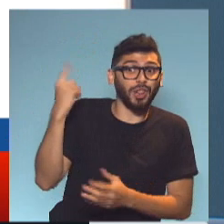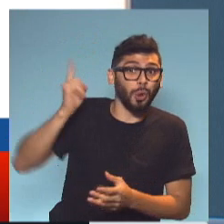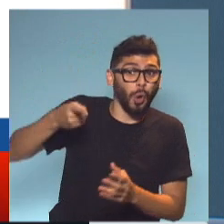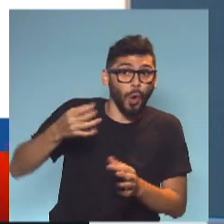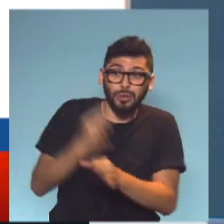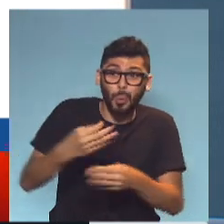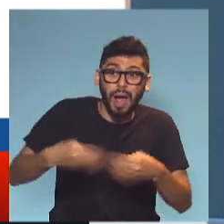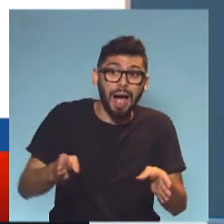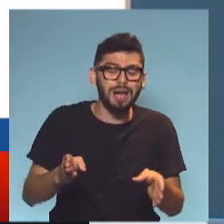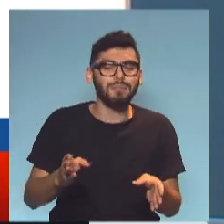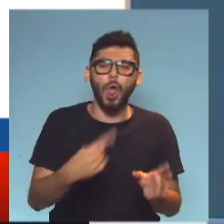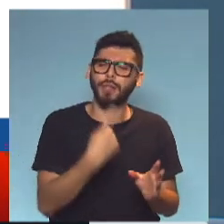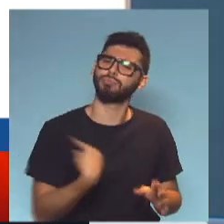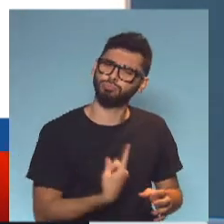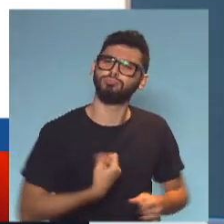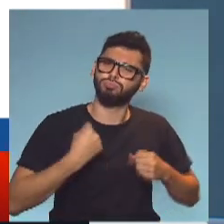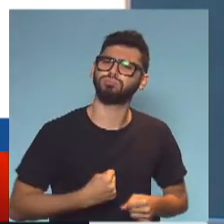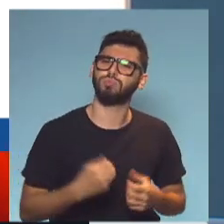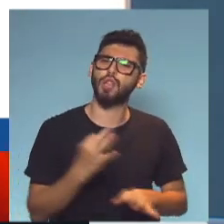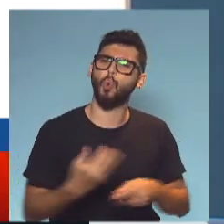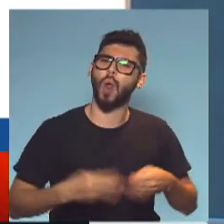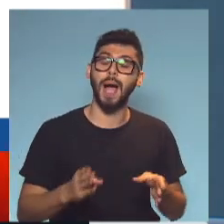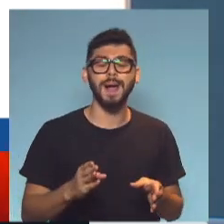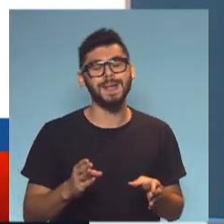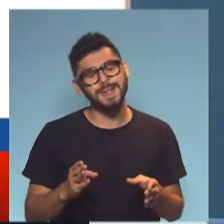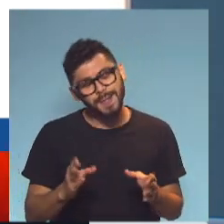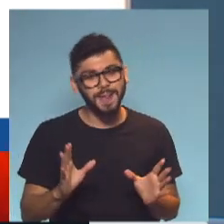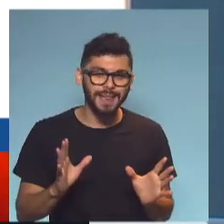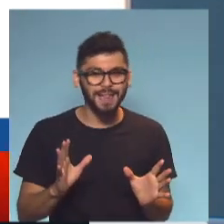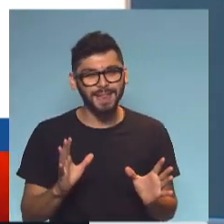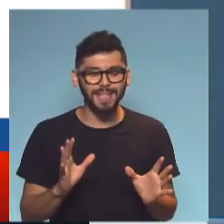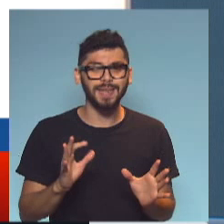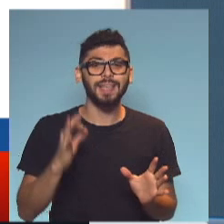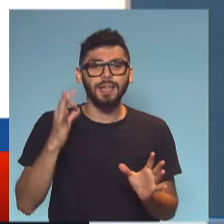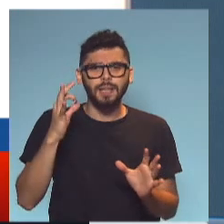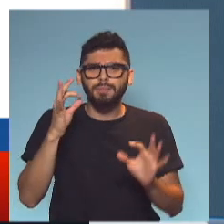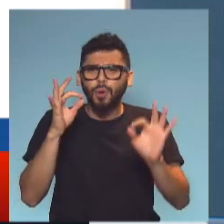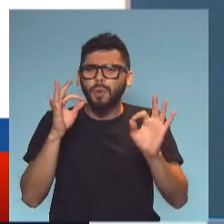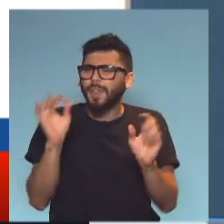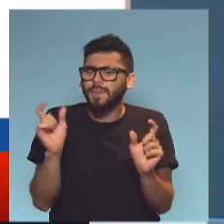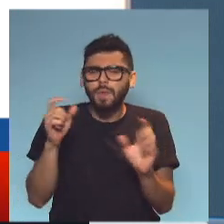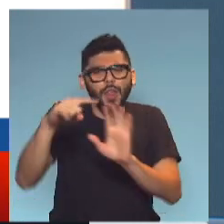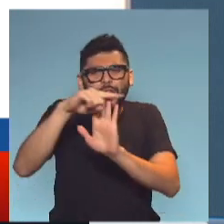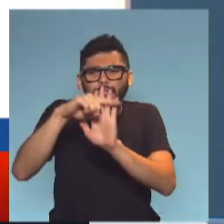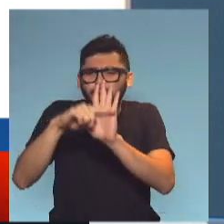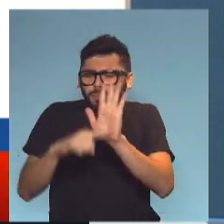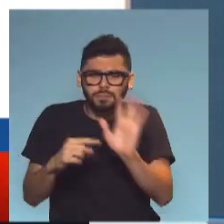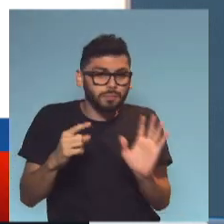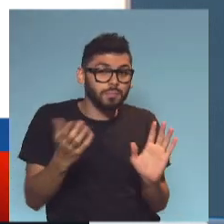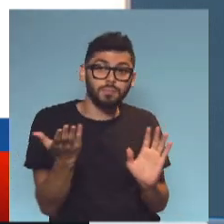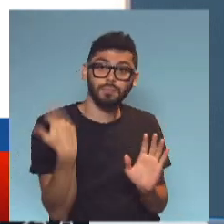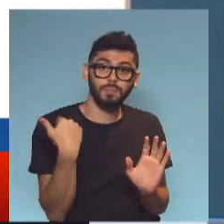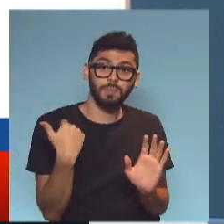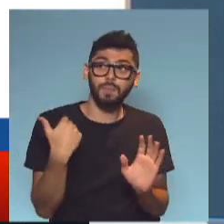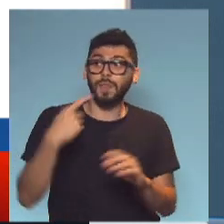presencialidad. Así que bueno, por eso hay que hilar finito en el discurso, pero en los hechos las diferencias son muy nimias entre lo que estableció, lo que se comunicó ayer desde el